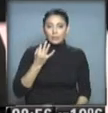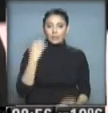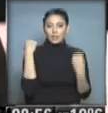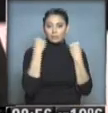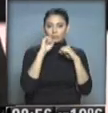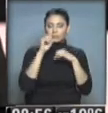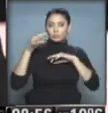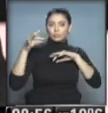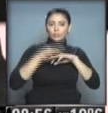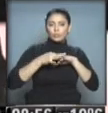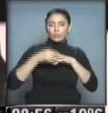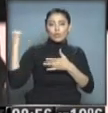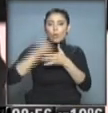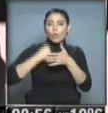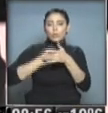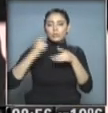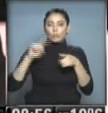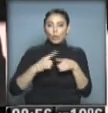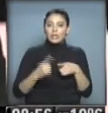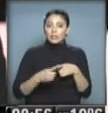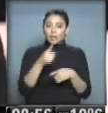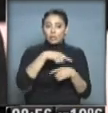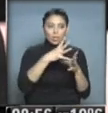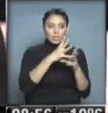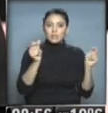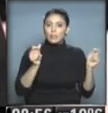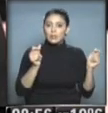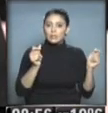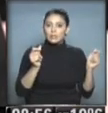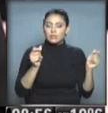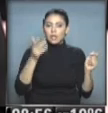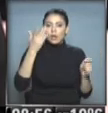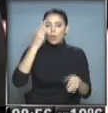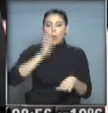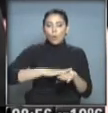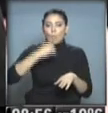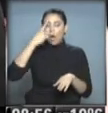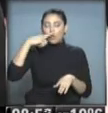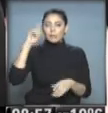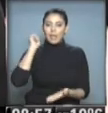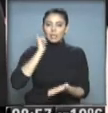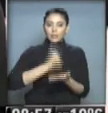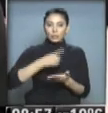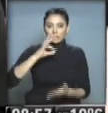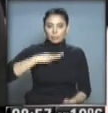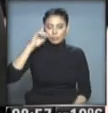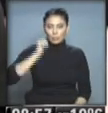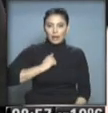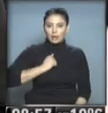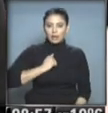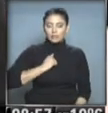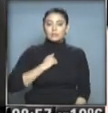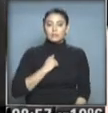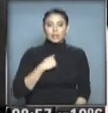deportistas comprometidos con militancia política que fueron desaparecidos en la última dictadura cívico-militar. Y lo hace a través